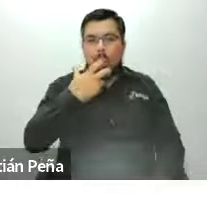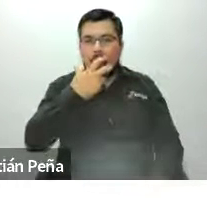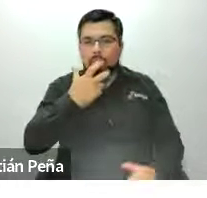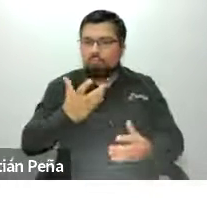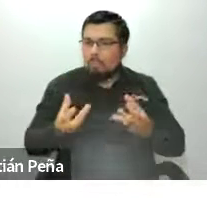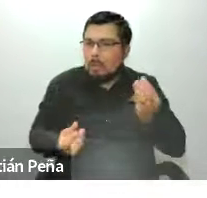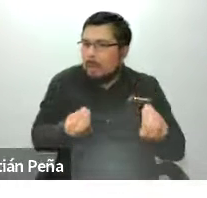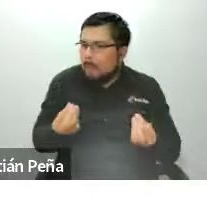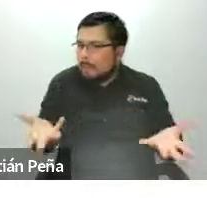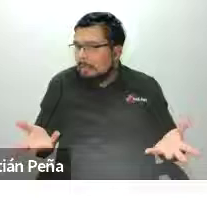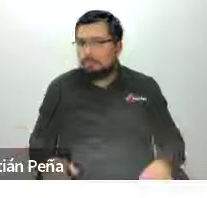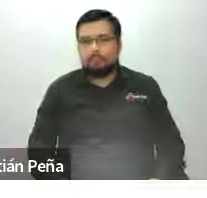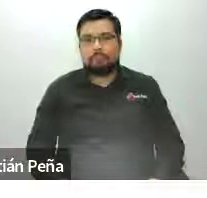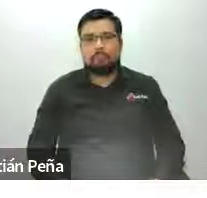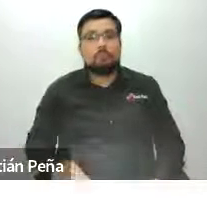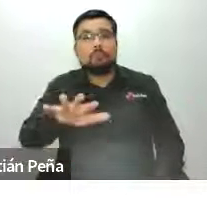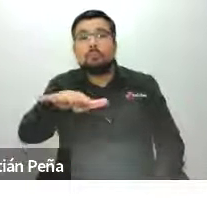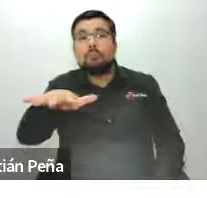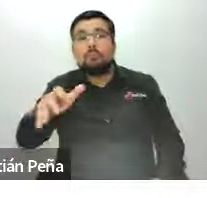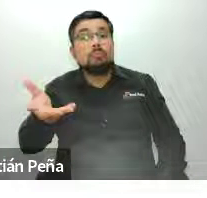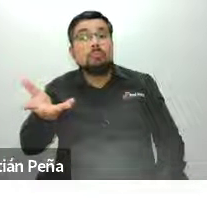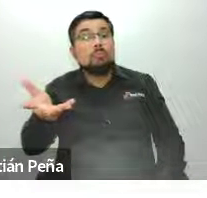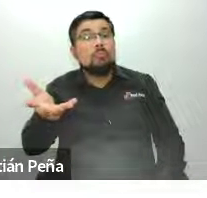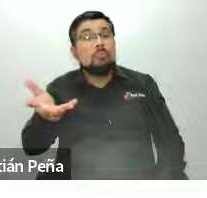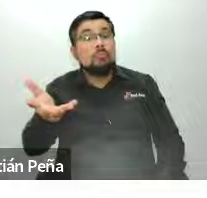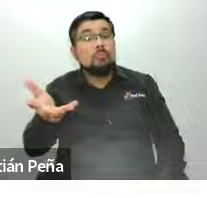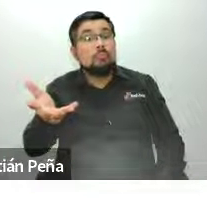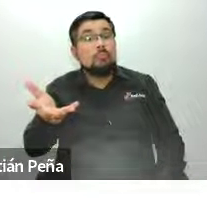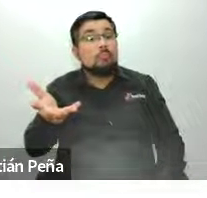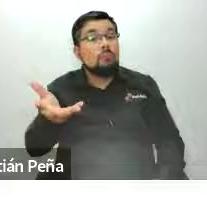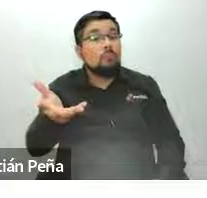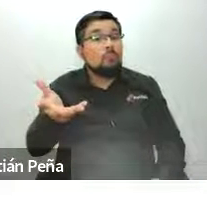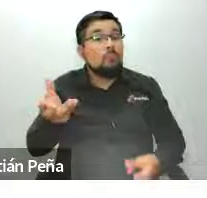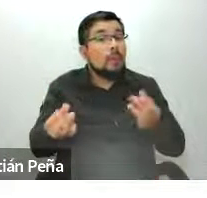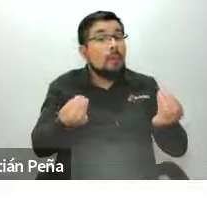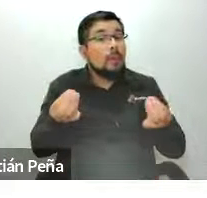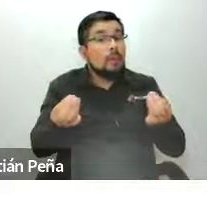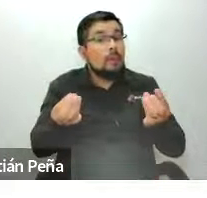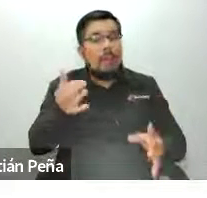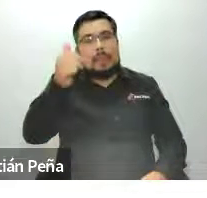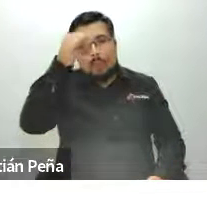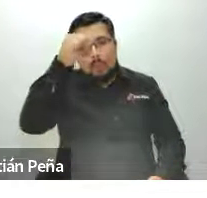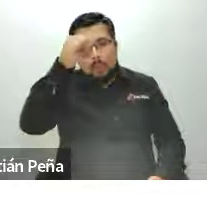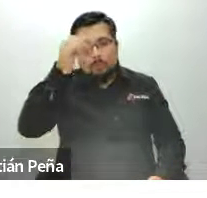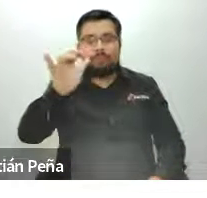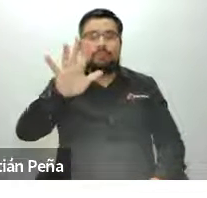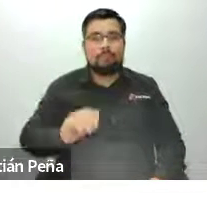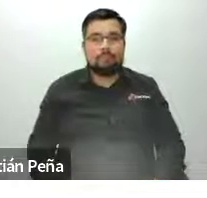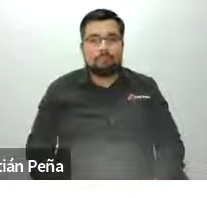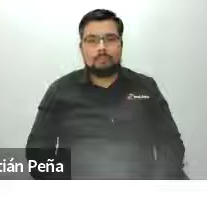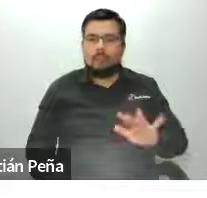¿Sí? ¿Lucecita? Perdón, Ah, perdón. ok. Entonces nos preguntábamos, ¿no es